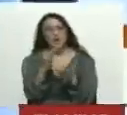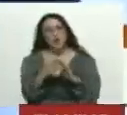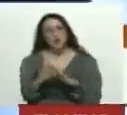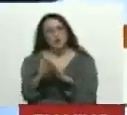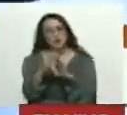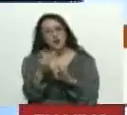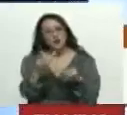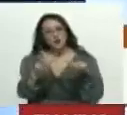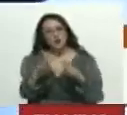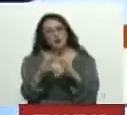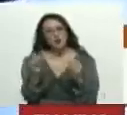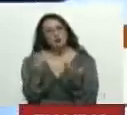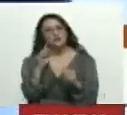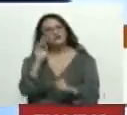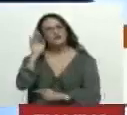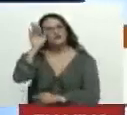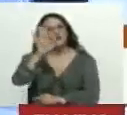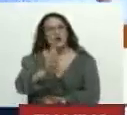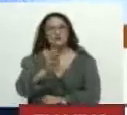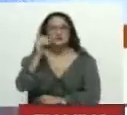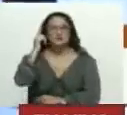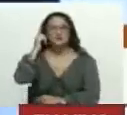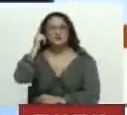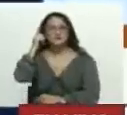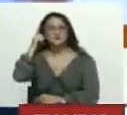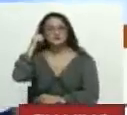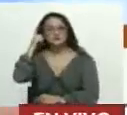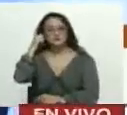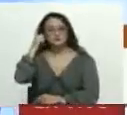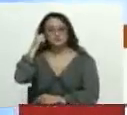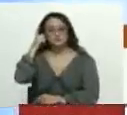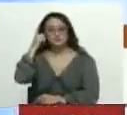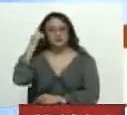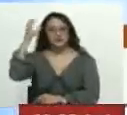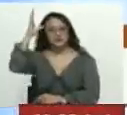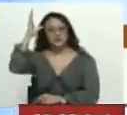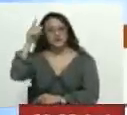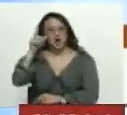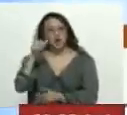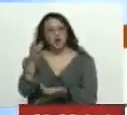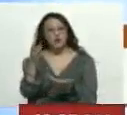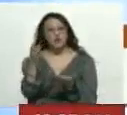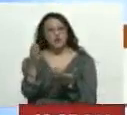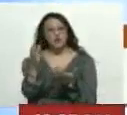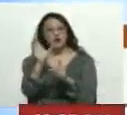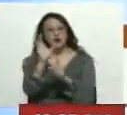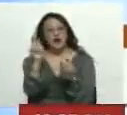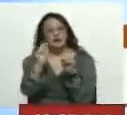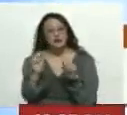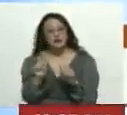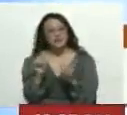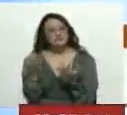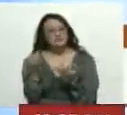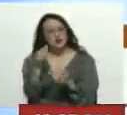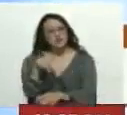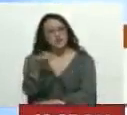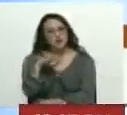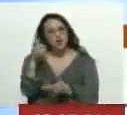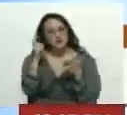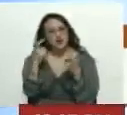ser todo pero bueno hacia allá vamos pero bueno intelectuales cultores o sea realmente el pueblo de Chávez es